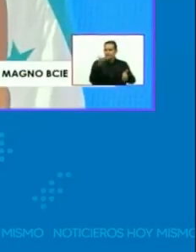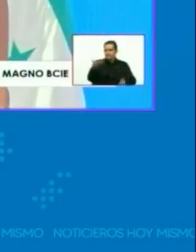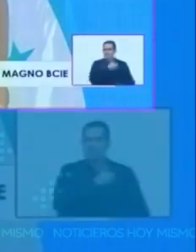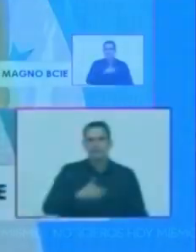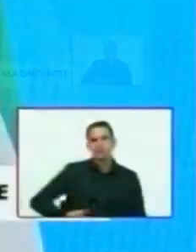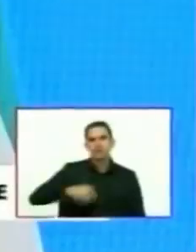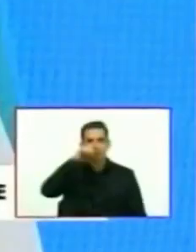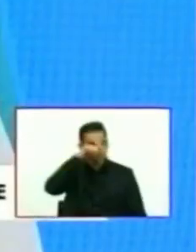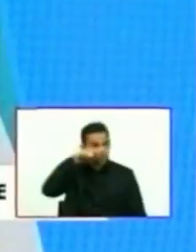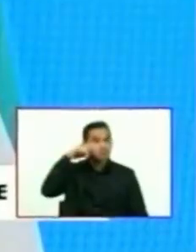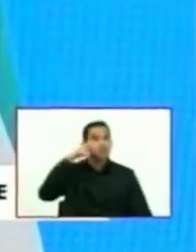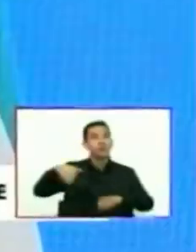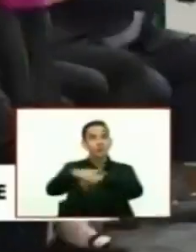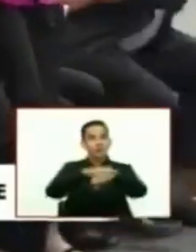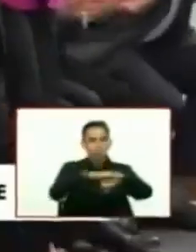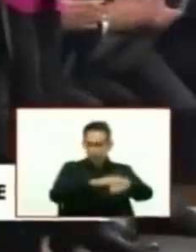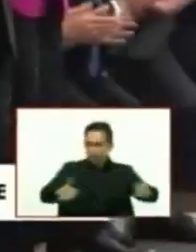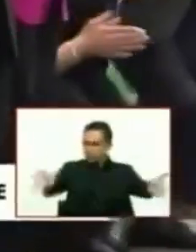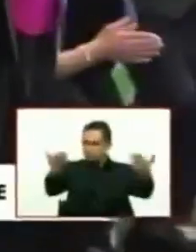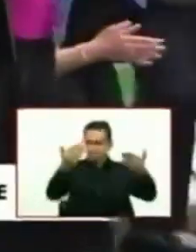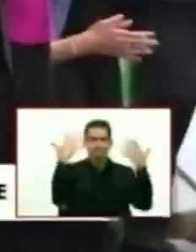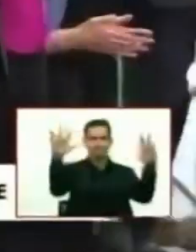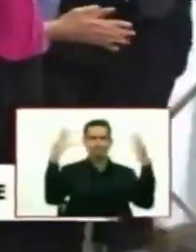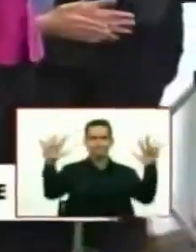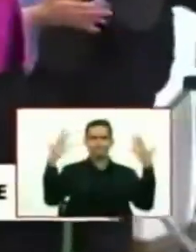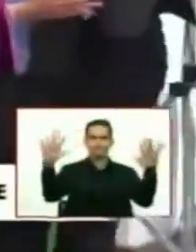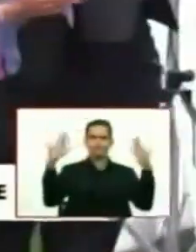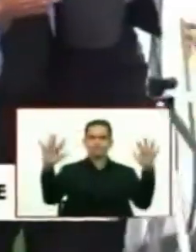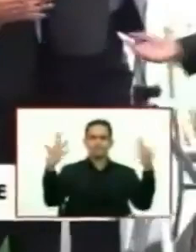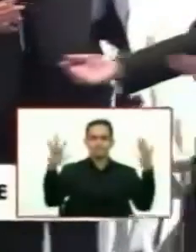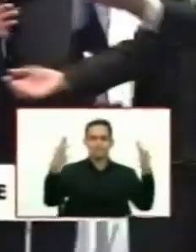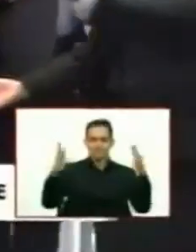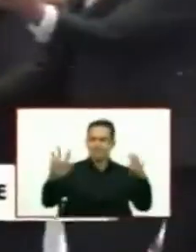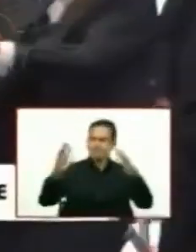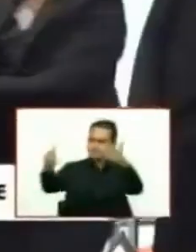fuerte aplauso para ella y bienvenida.